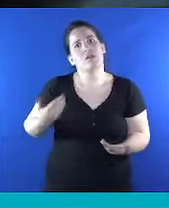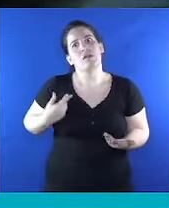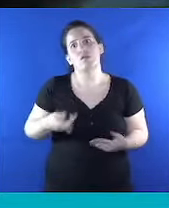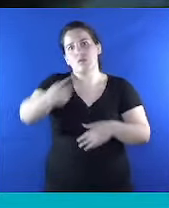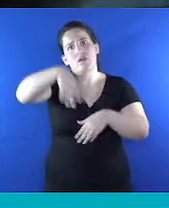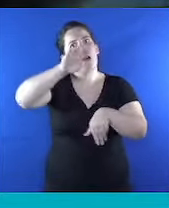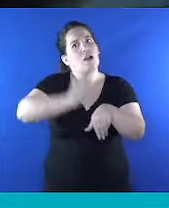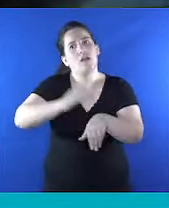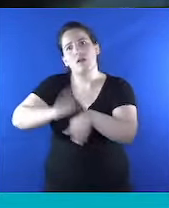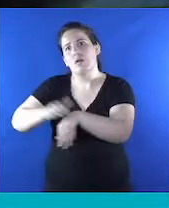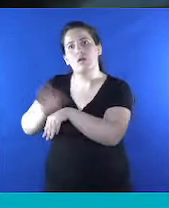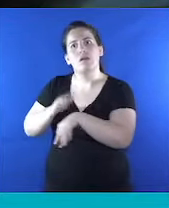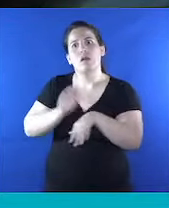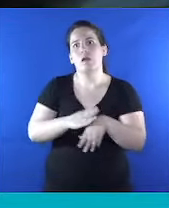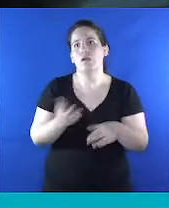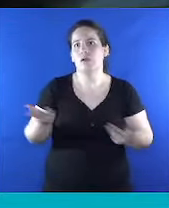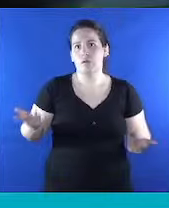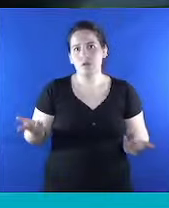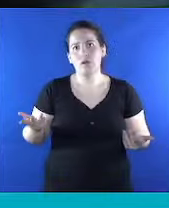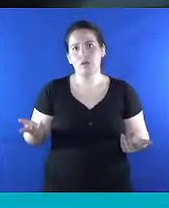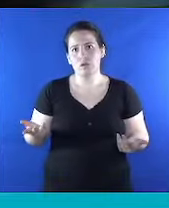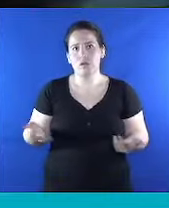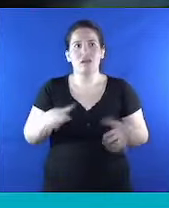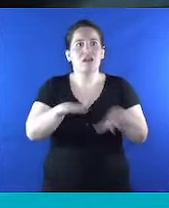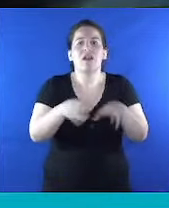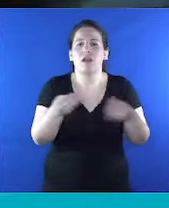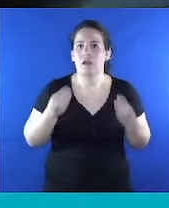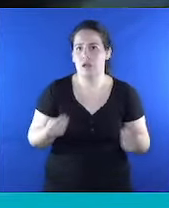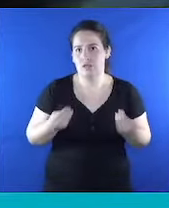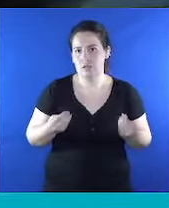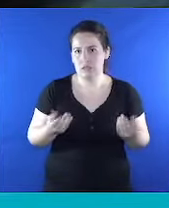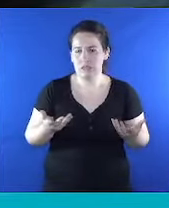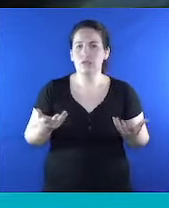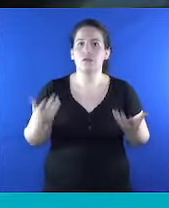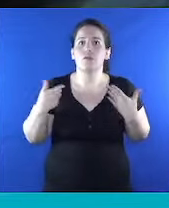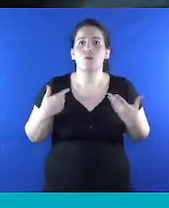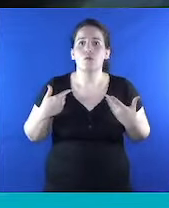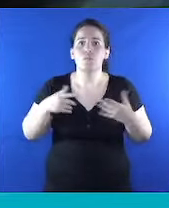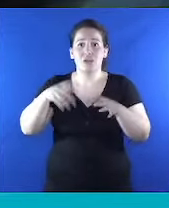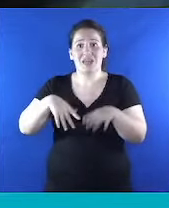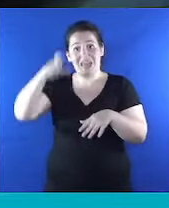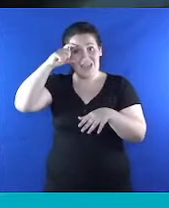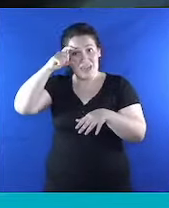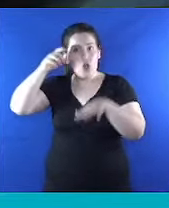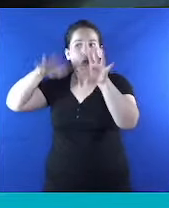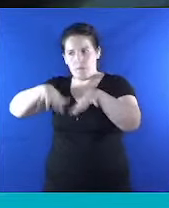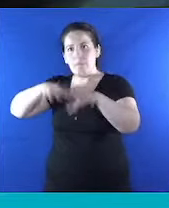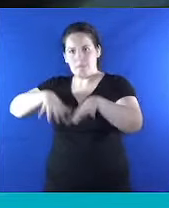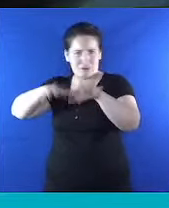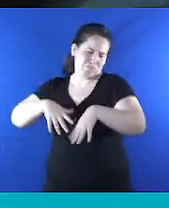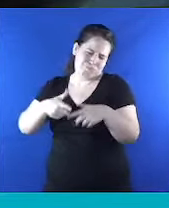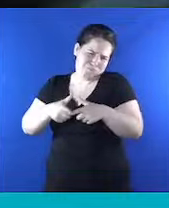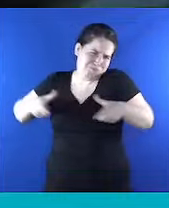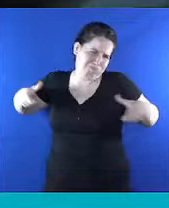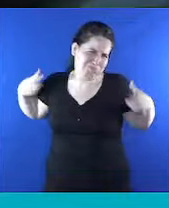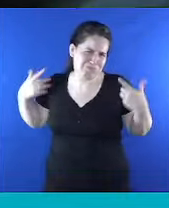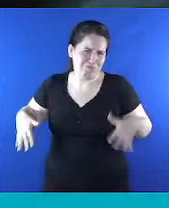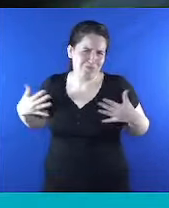responsable de los que están haciendo porque tuvieron una marcha en enero multitudinaria